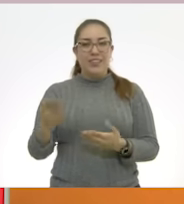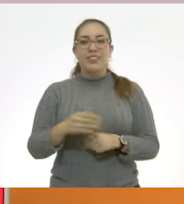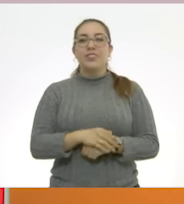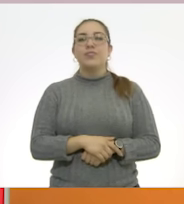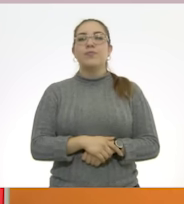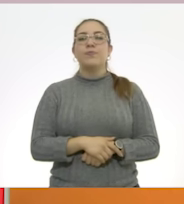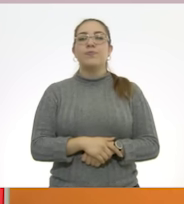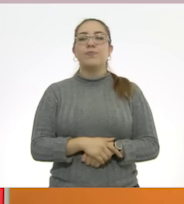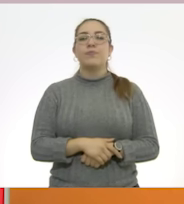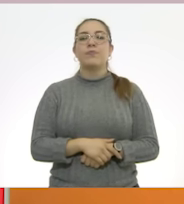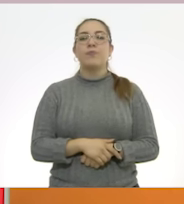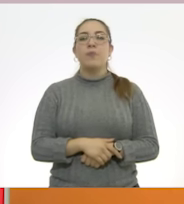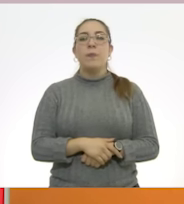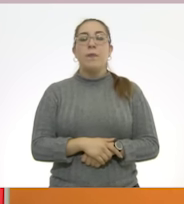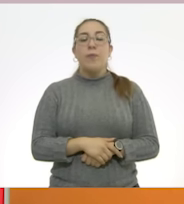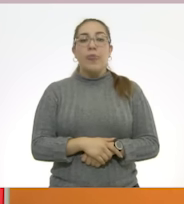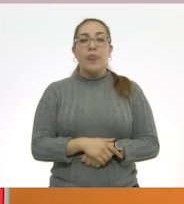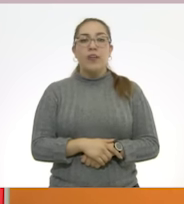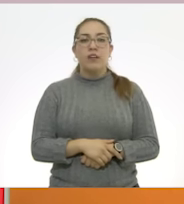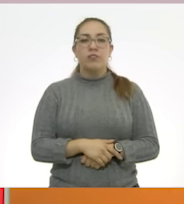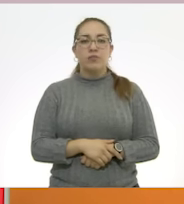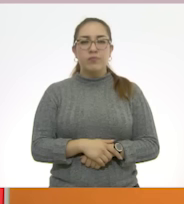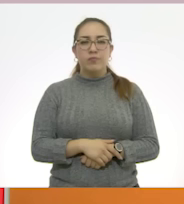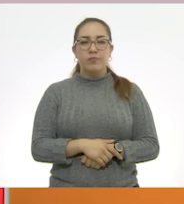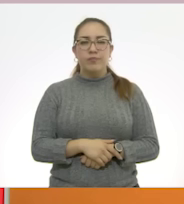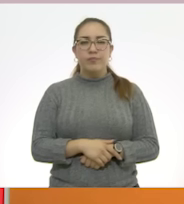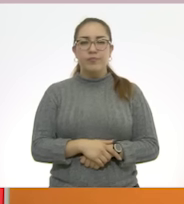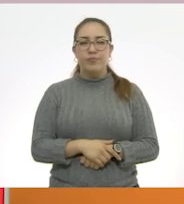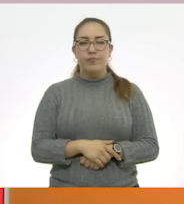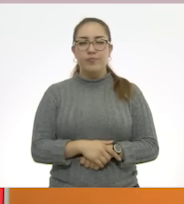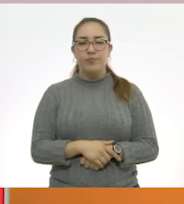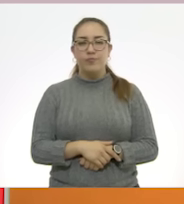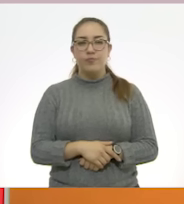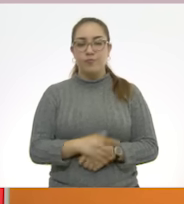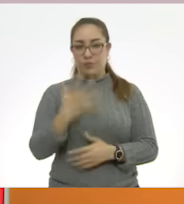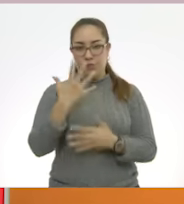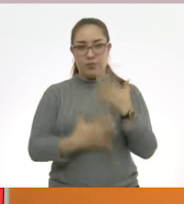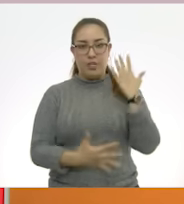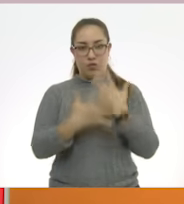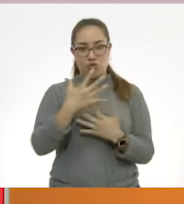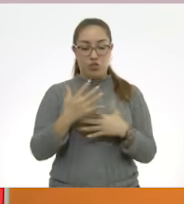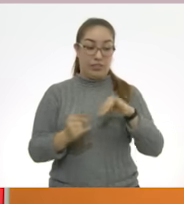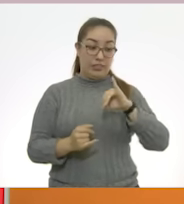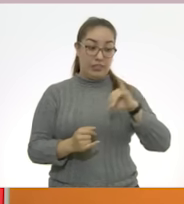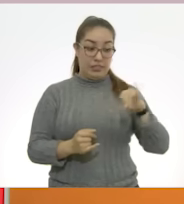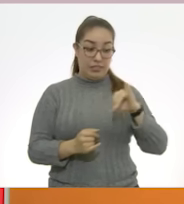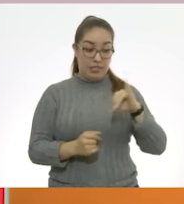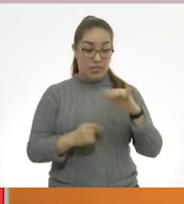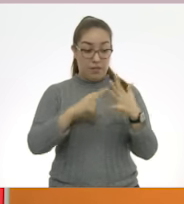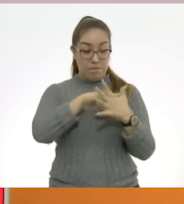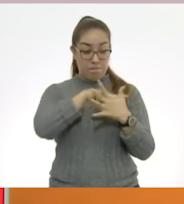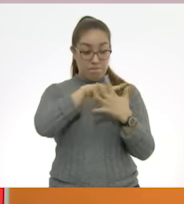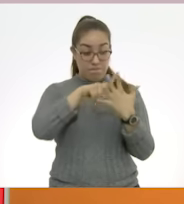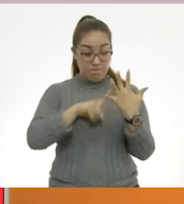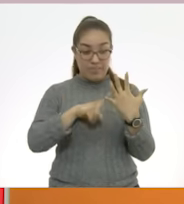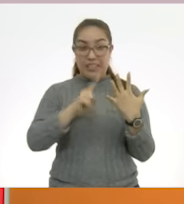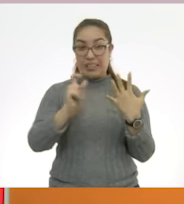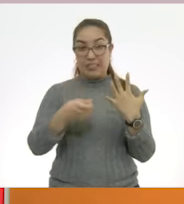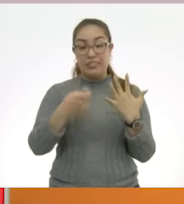esto necesitamos saber que los dedos que queden a la izquierda van a ser decenas. Ok.